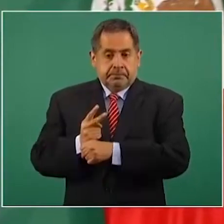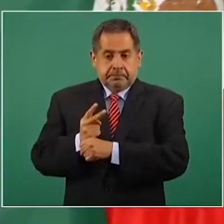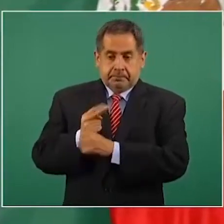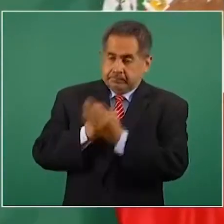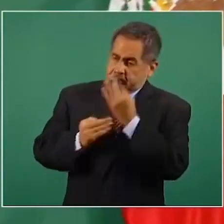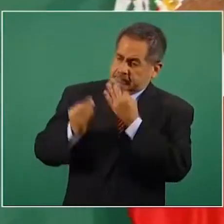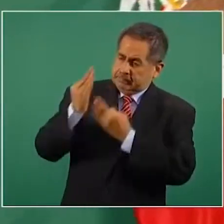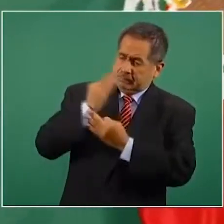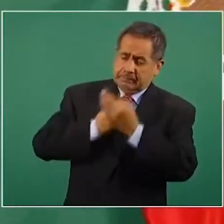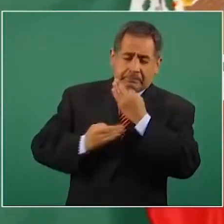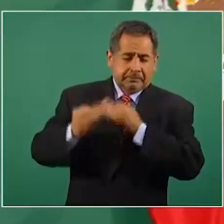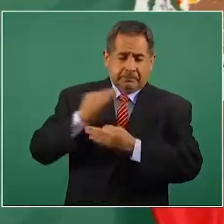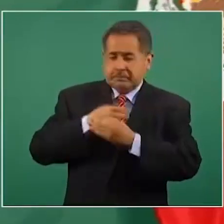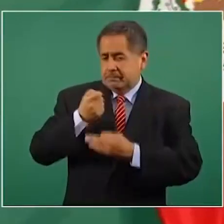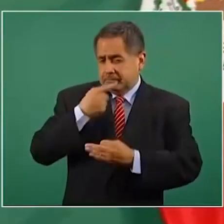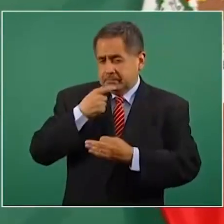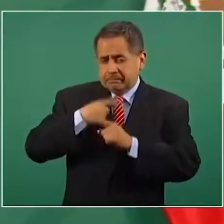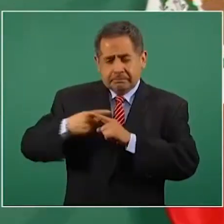porque